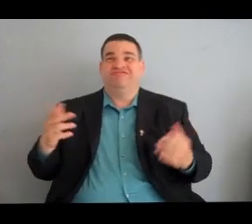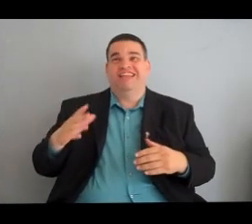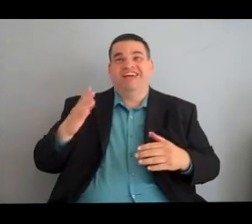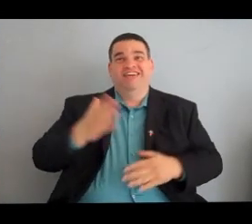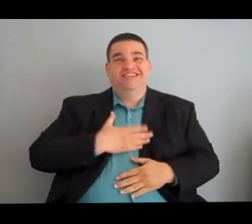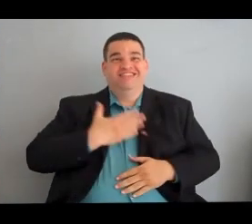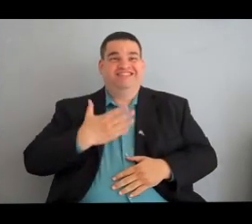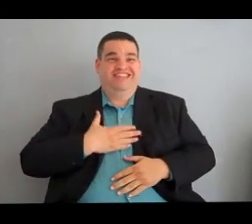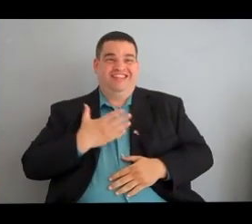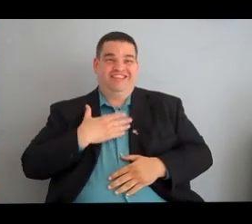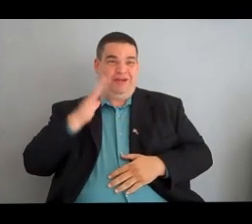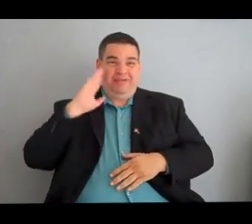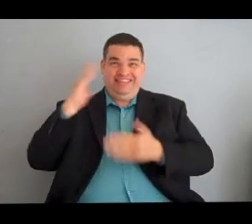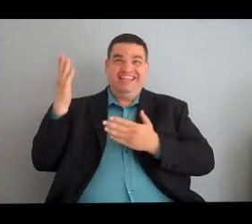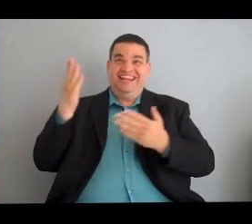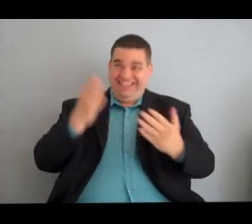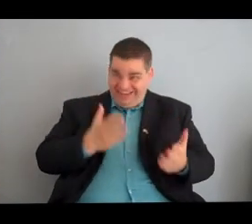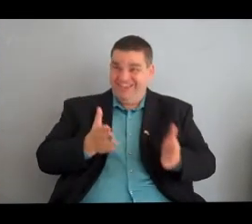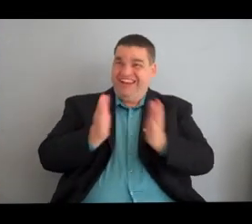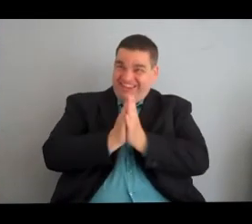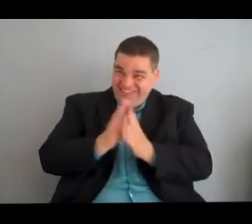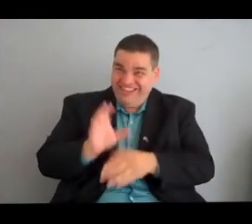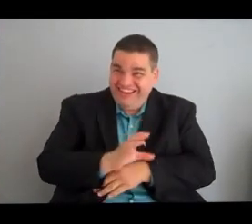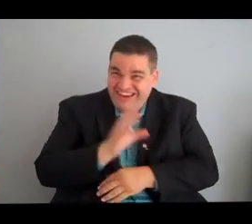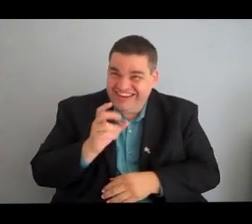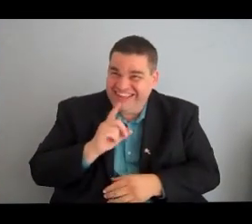Pidió para Navidad, ¿verdad?